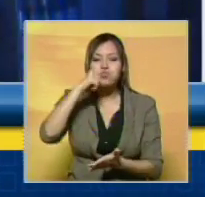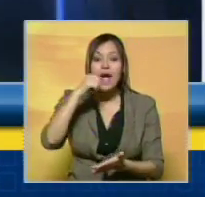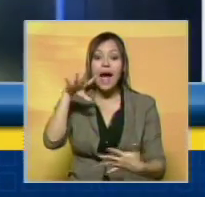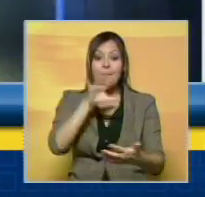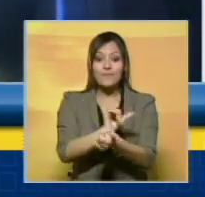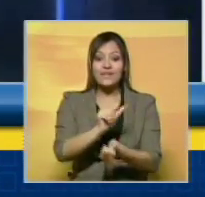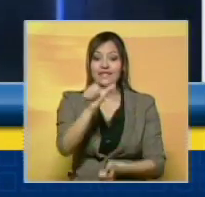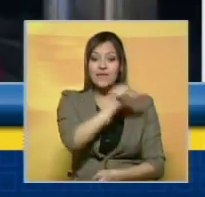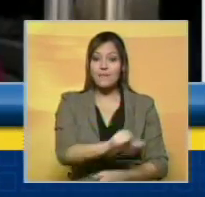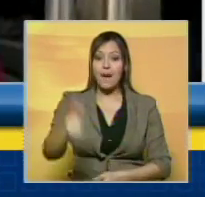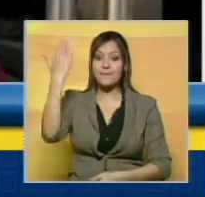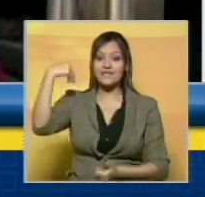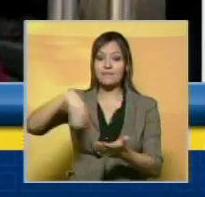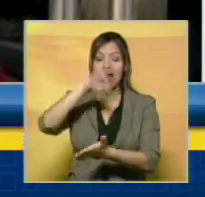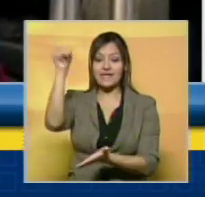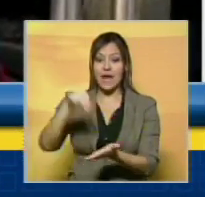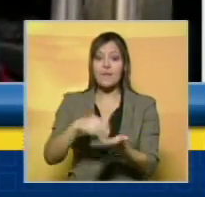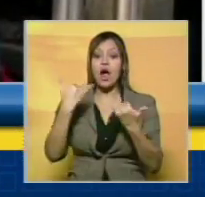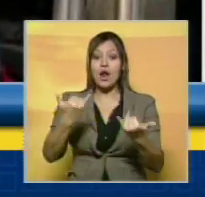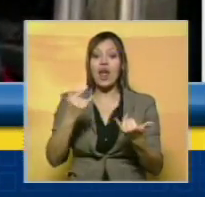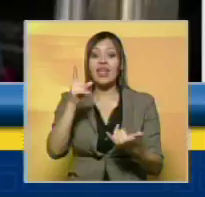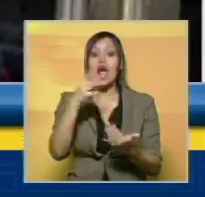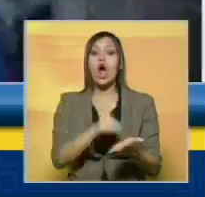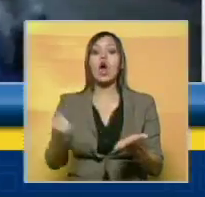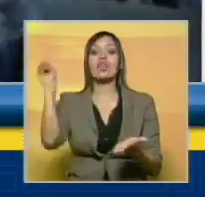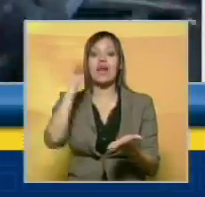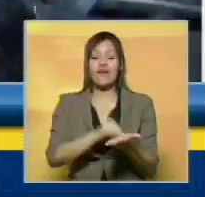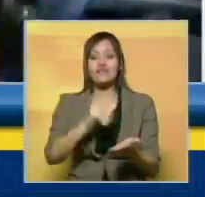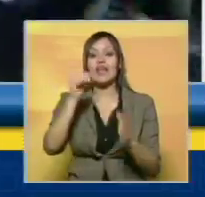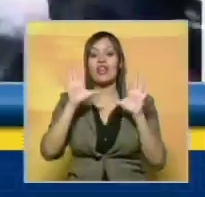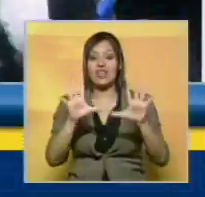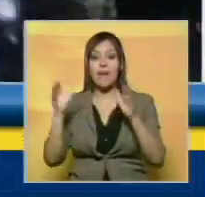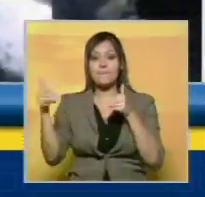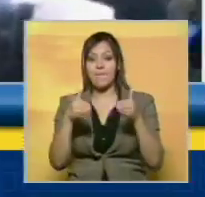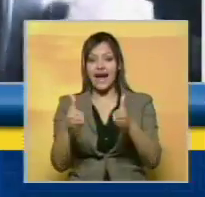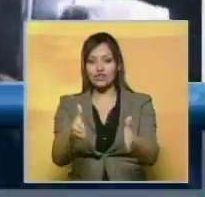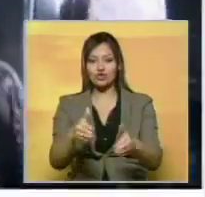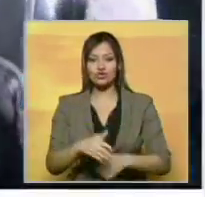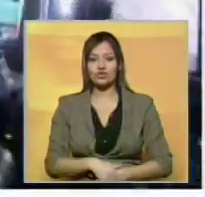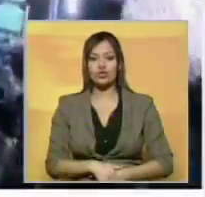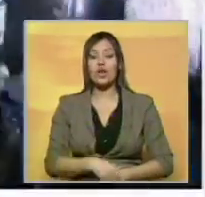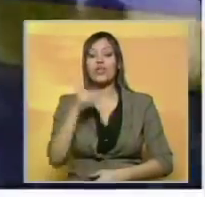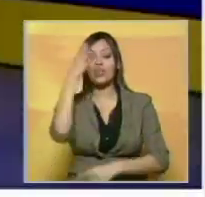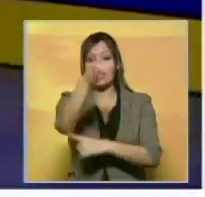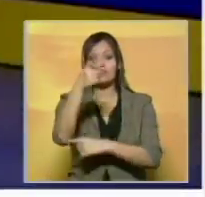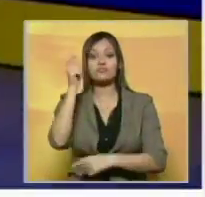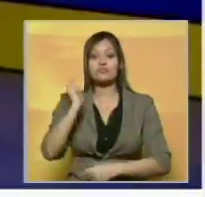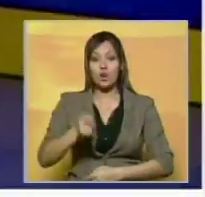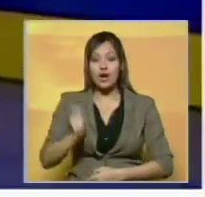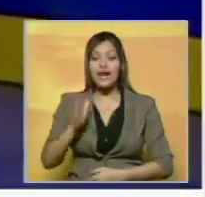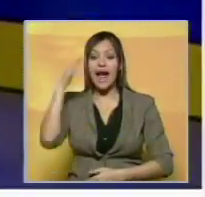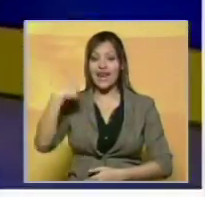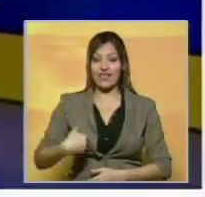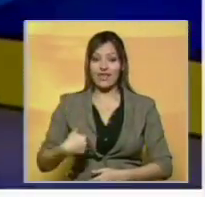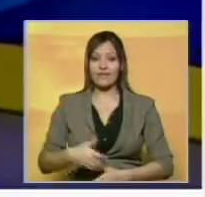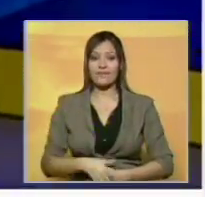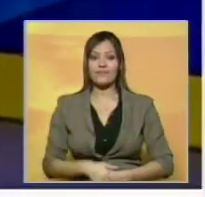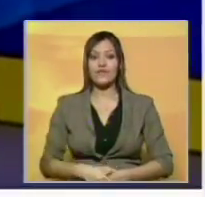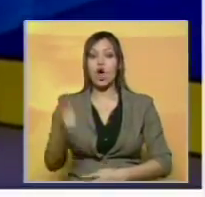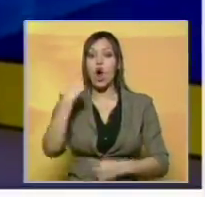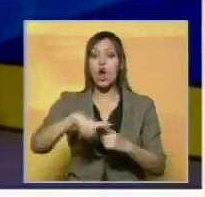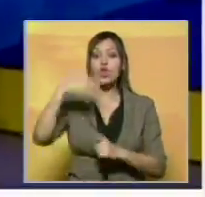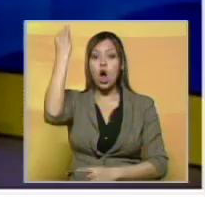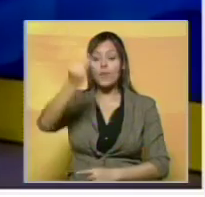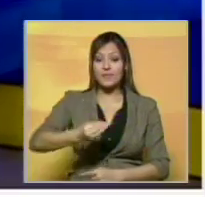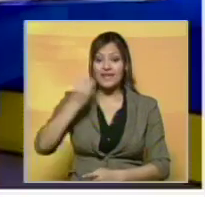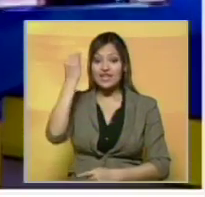semana pasada en Miami. Bieber tendrá que volver a presentarse el 10 de marzo en una corte de Canadá. Y otra que está en el ojo de la opinión